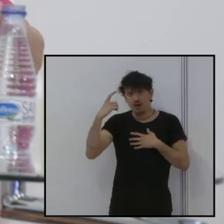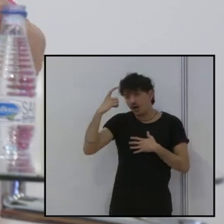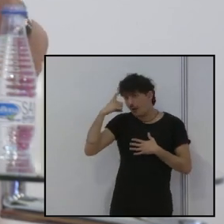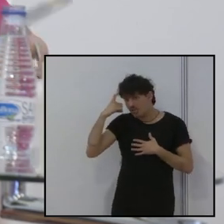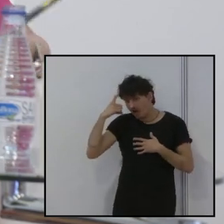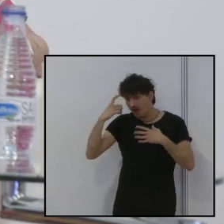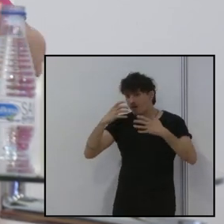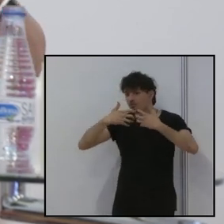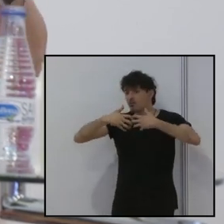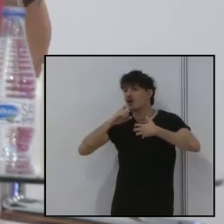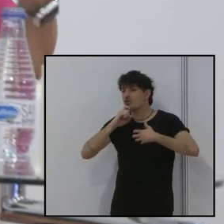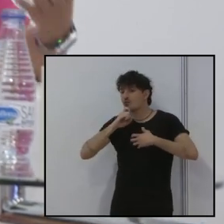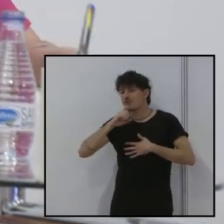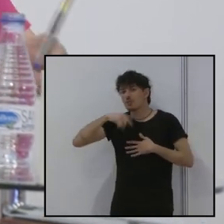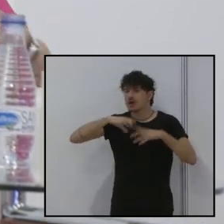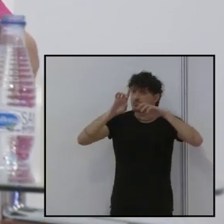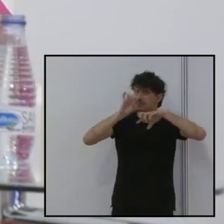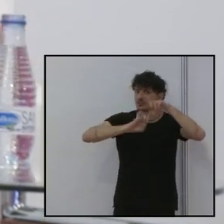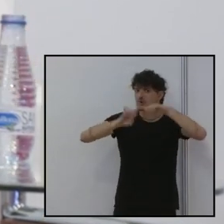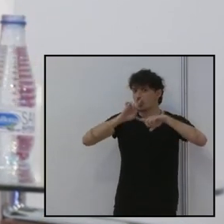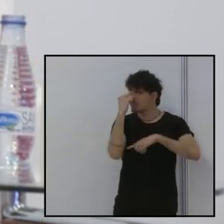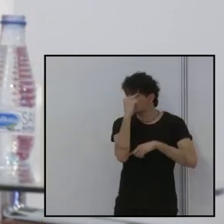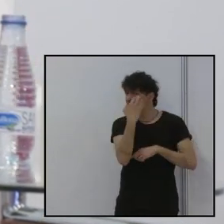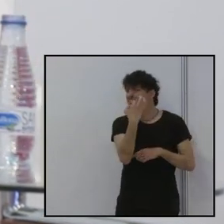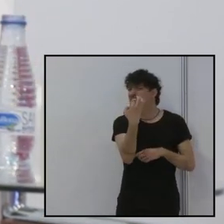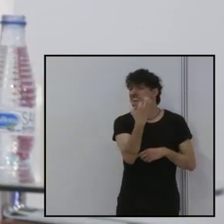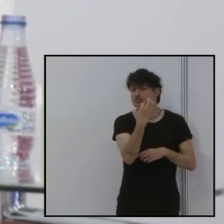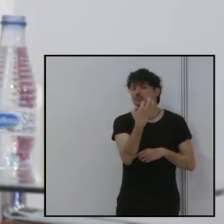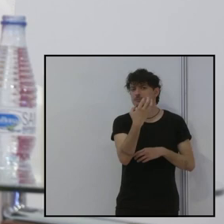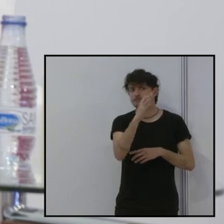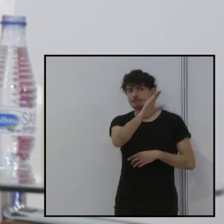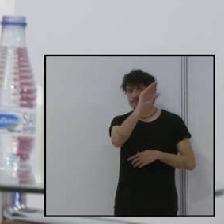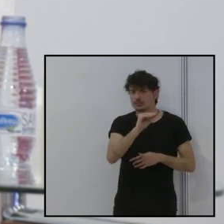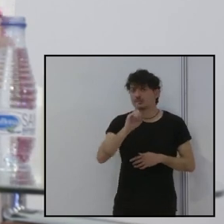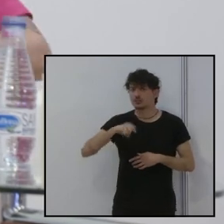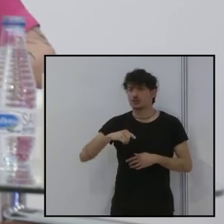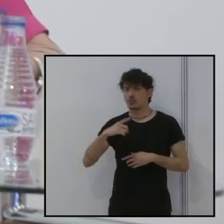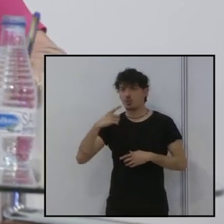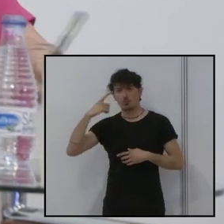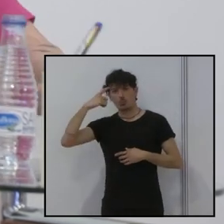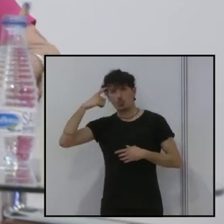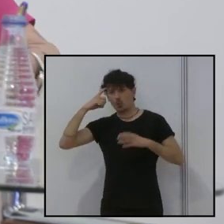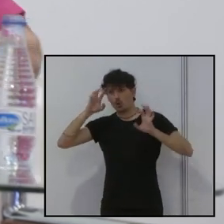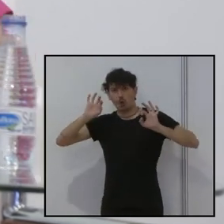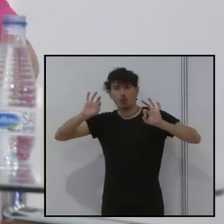lo que es, a qué llamamos trastornos mentales, a qué llamamos la cordura, y las relaciones entre ellos. Entonces, lo que me ha dado es una